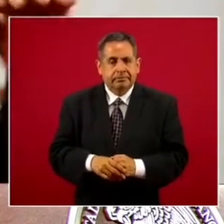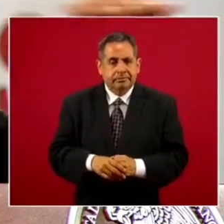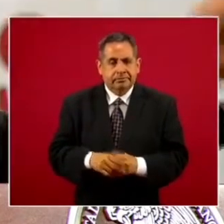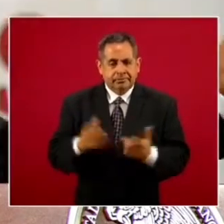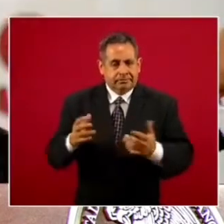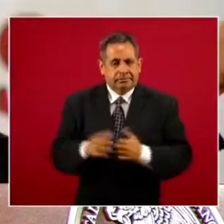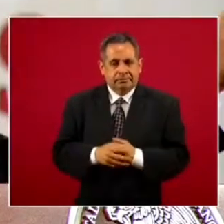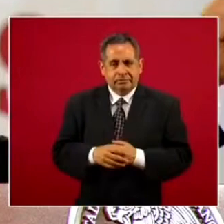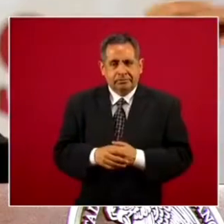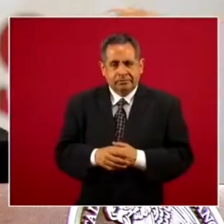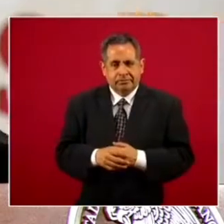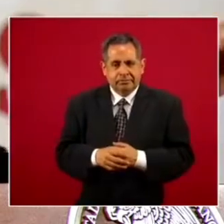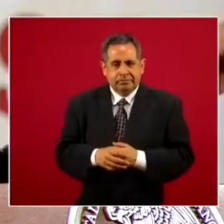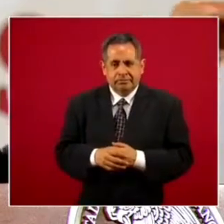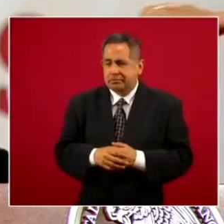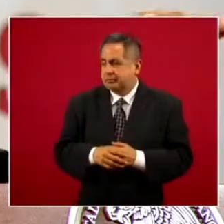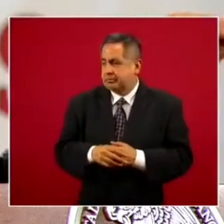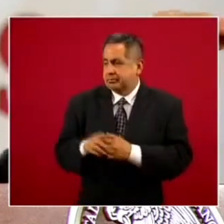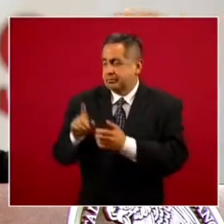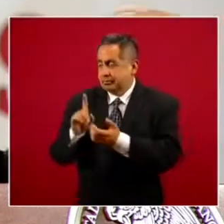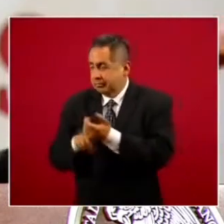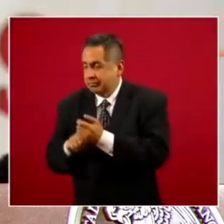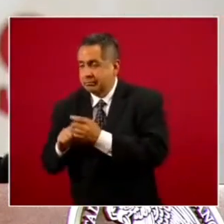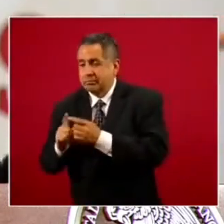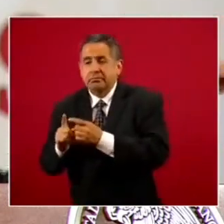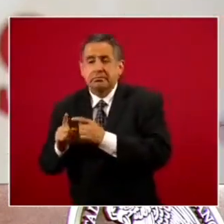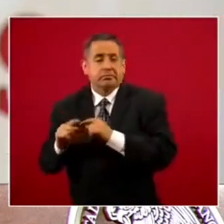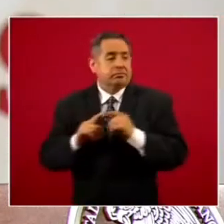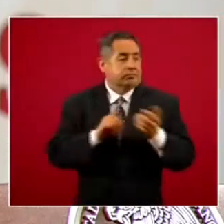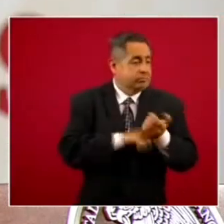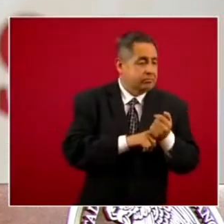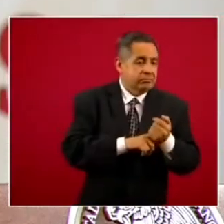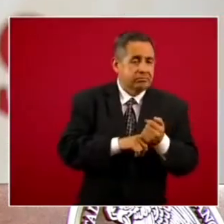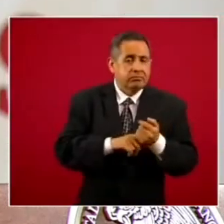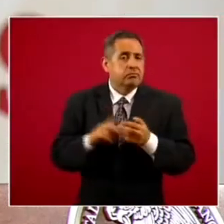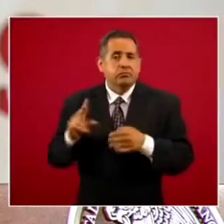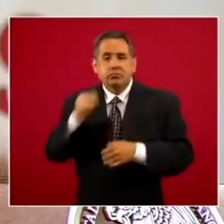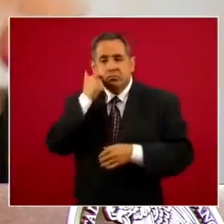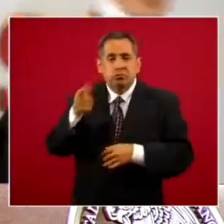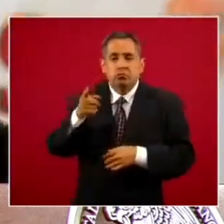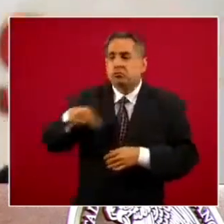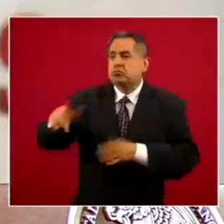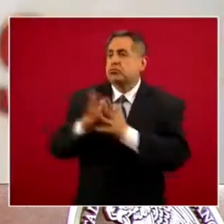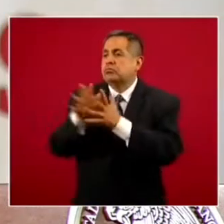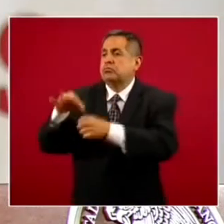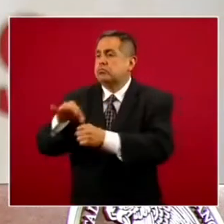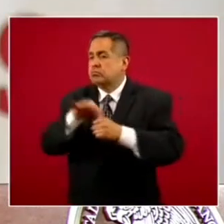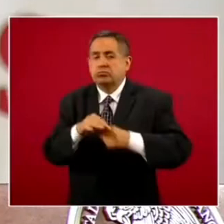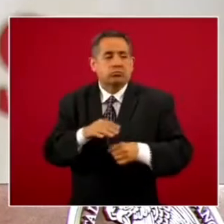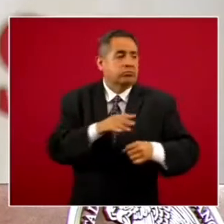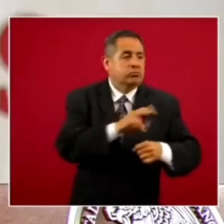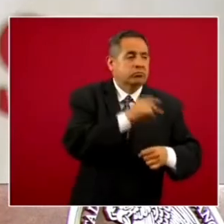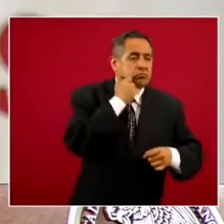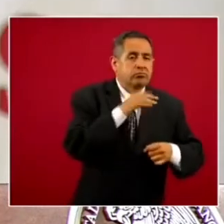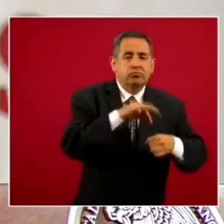O sea, para que así la gente no participara y no se lograra el cambio.